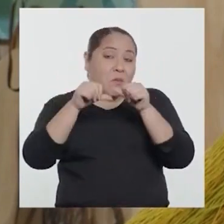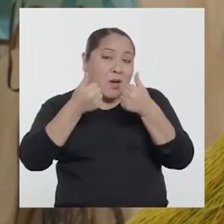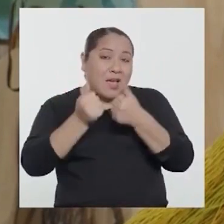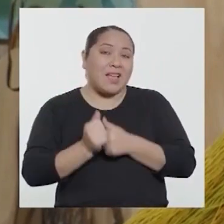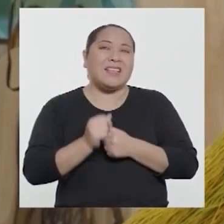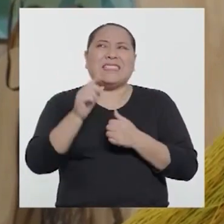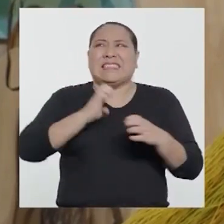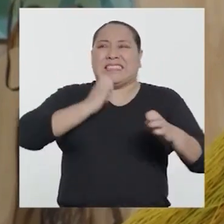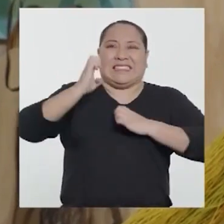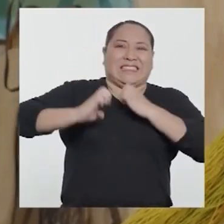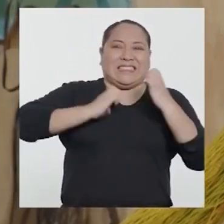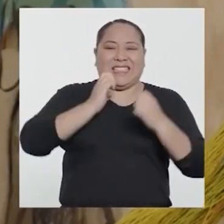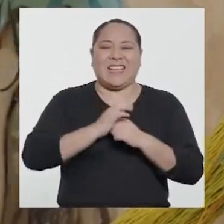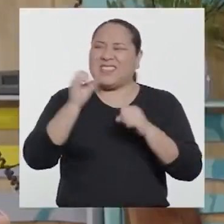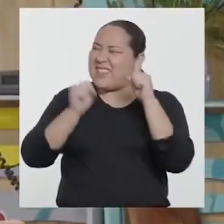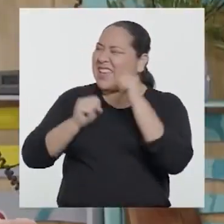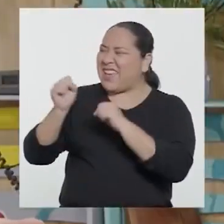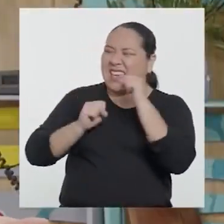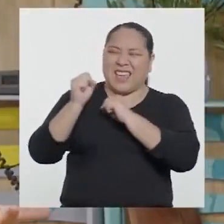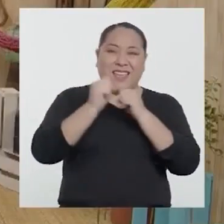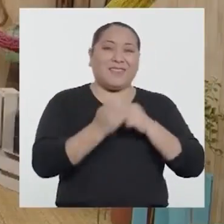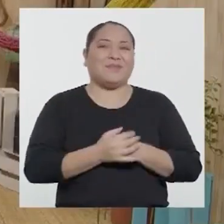¡Será emocionante! ¡Sí!